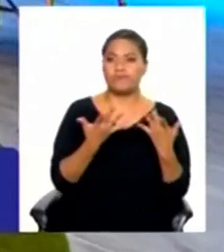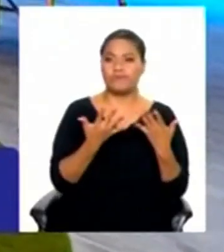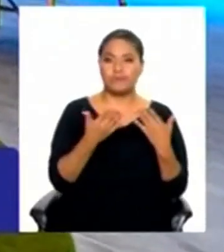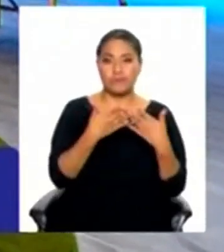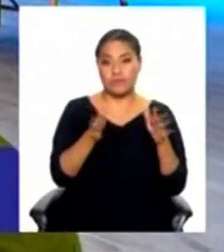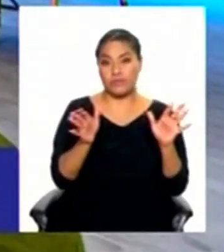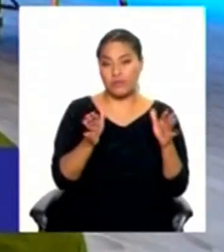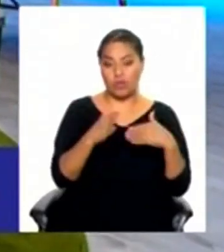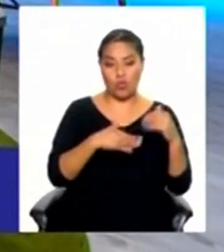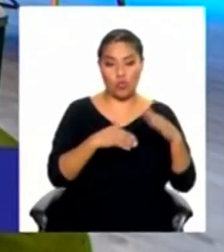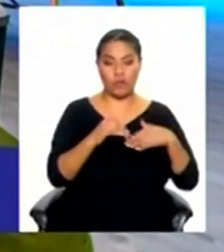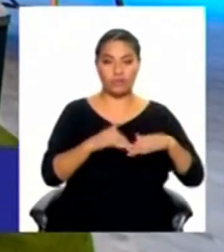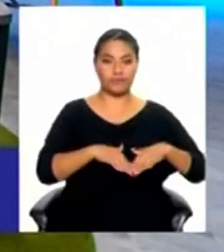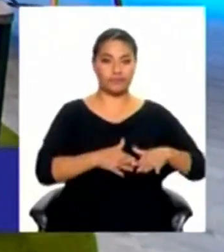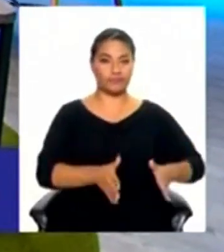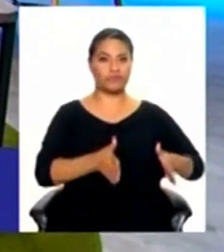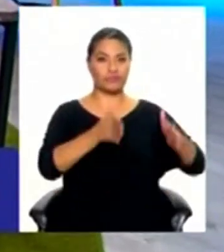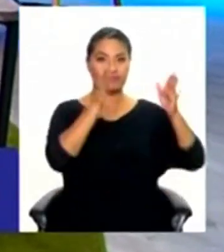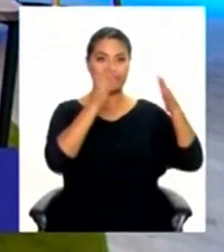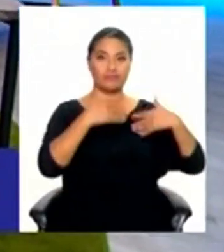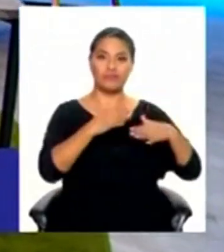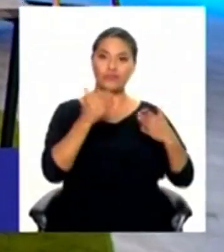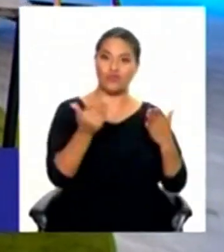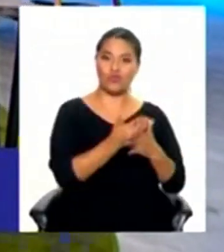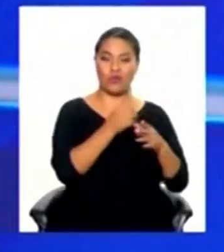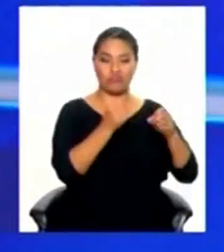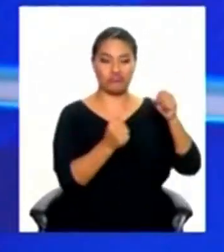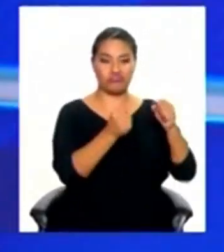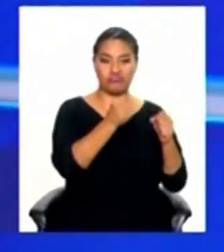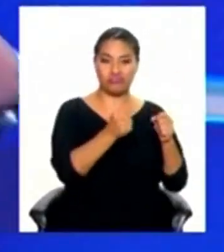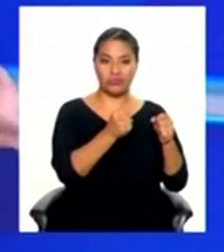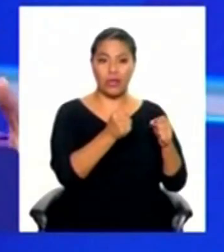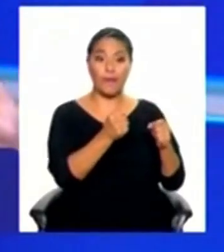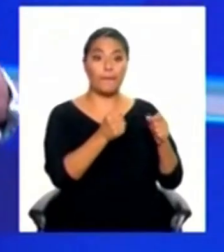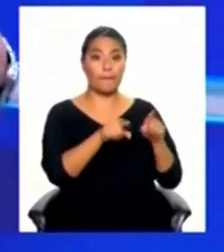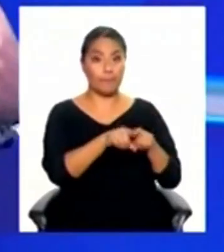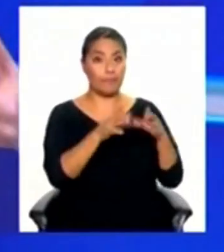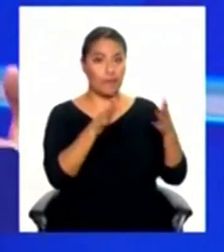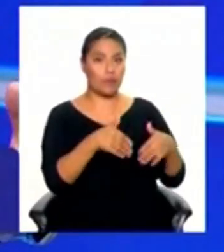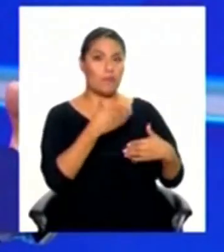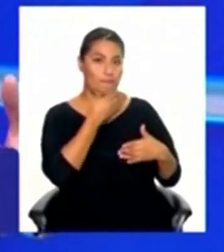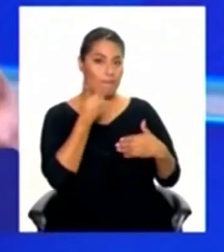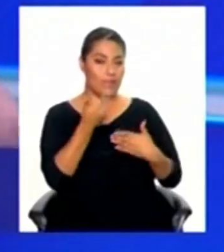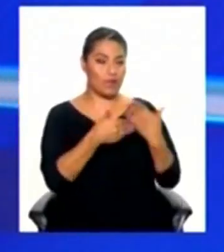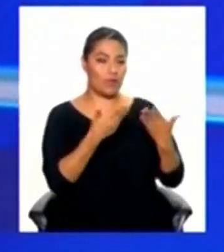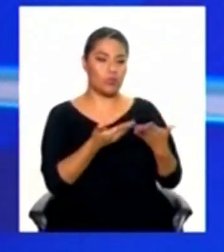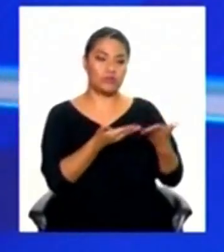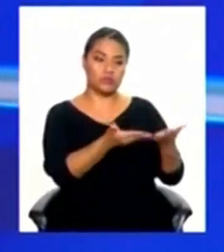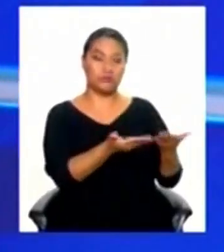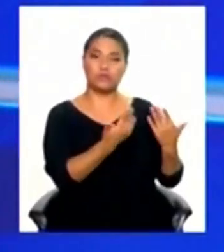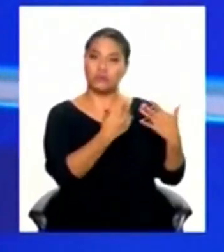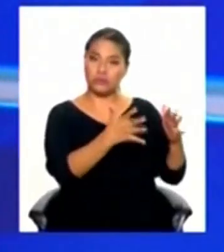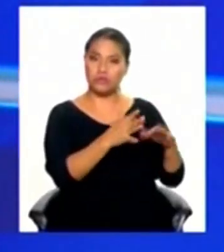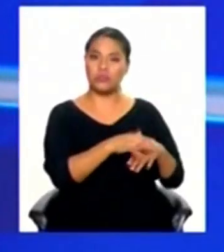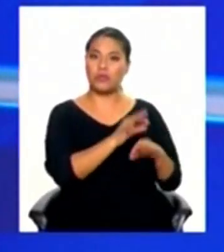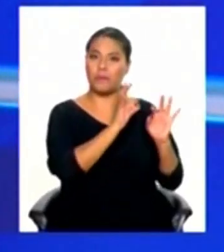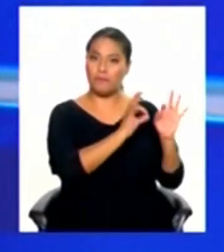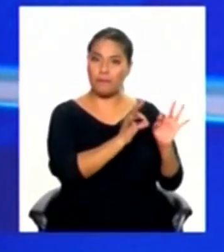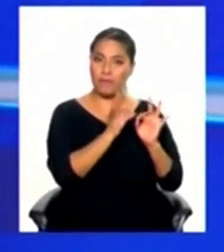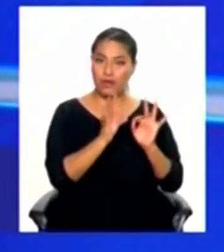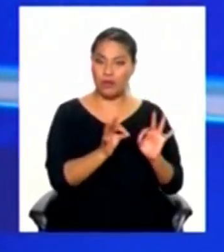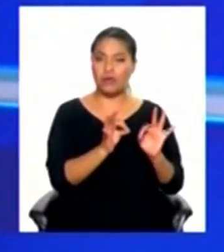construir o pavimentar nuevas carreteras pero por lo menos limpiemos mantengamos las que están lo mismo